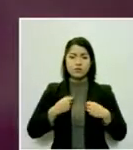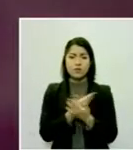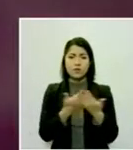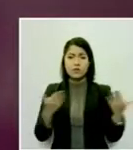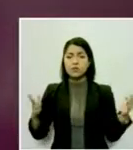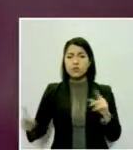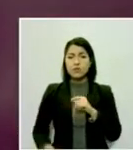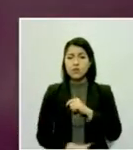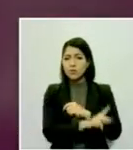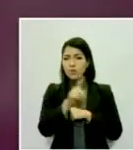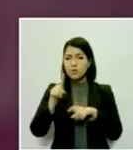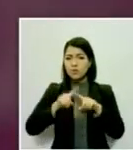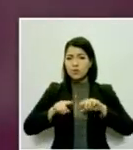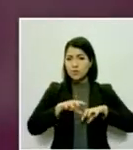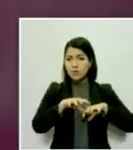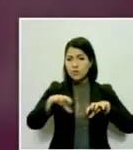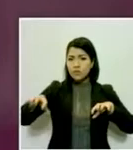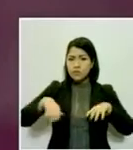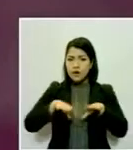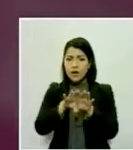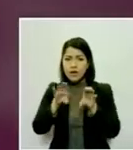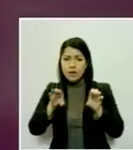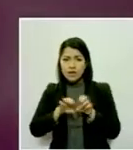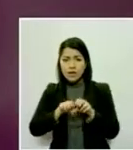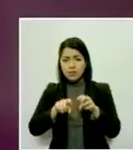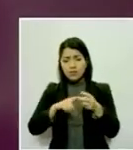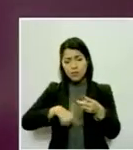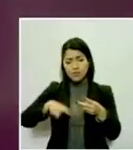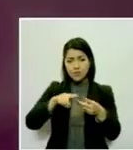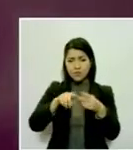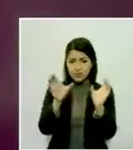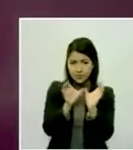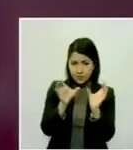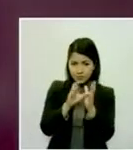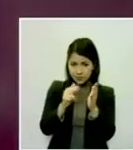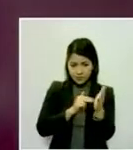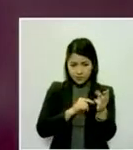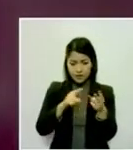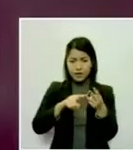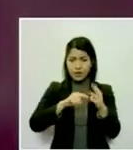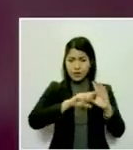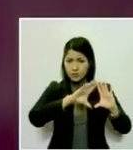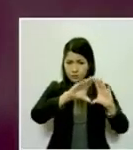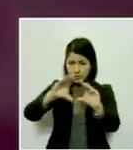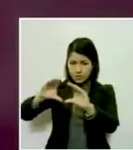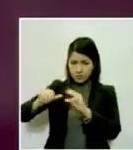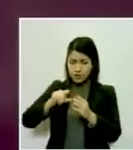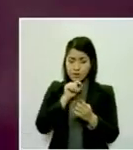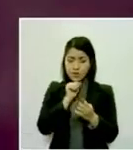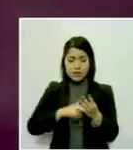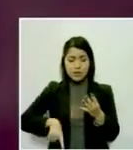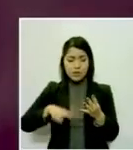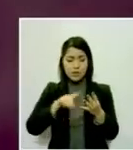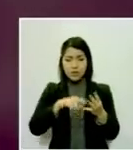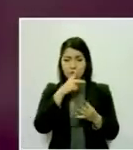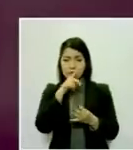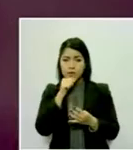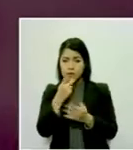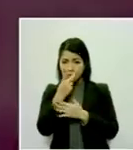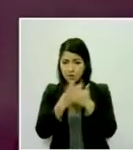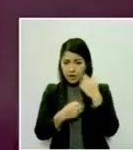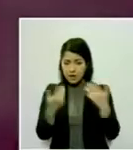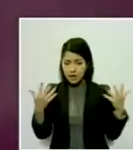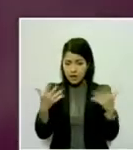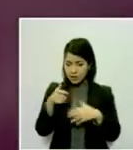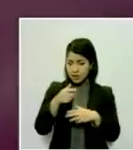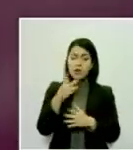ciertas características, que es equipamiento, que es certificación, capacitaciones, y que son los planteamientos que se está generando en